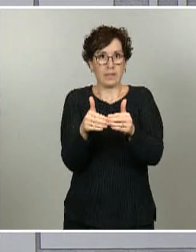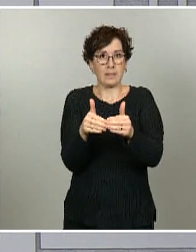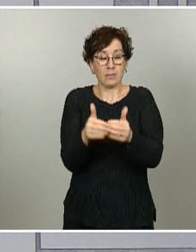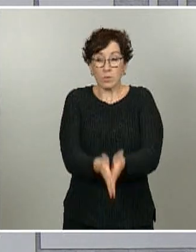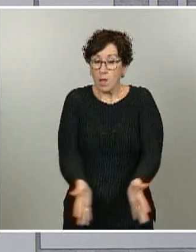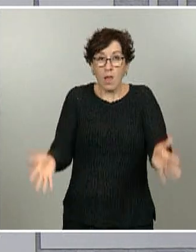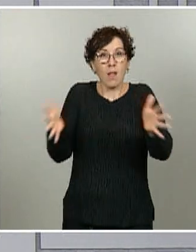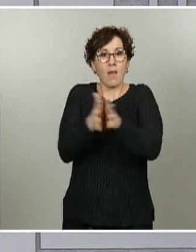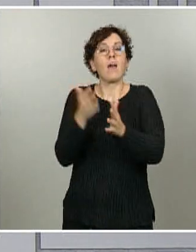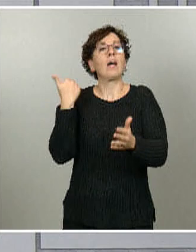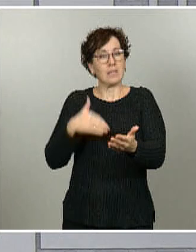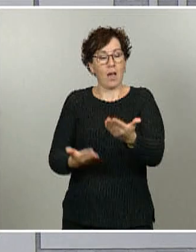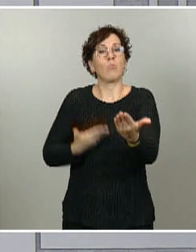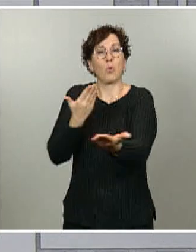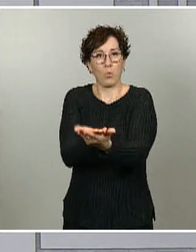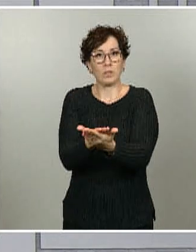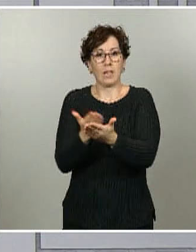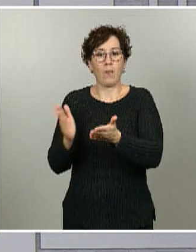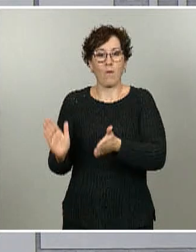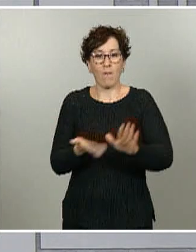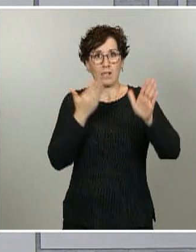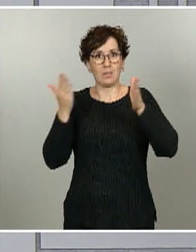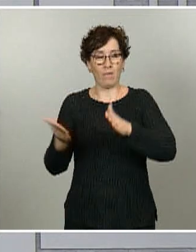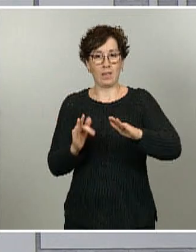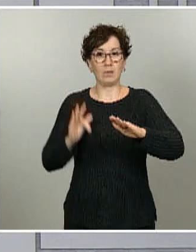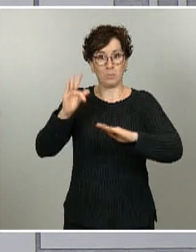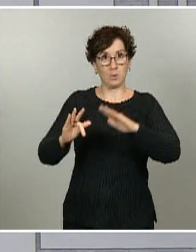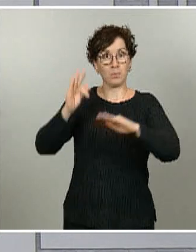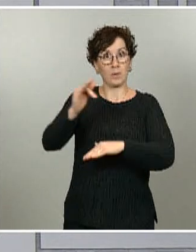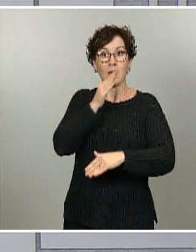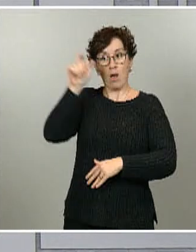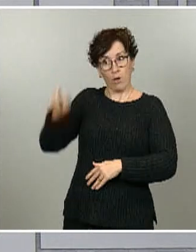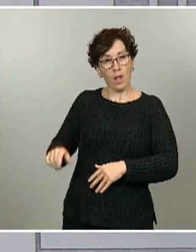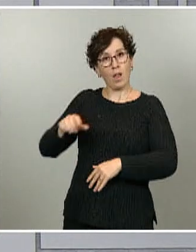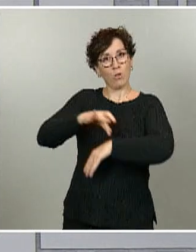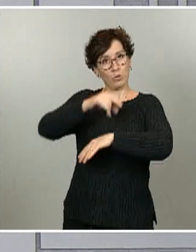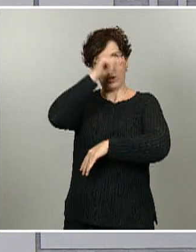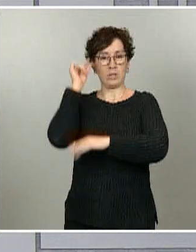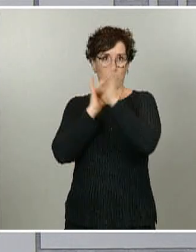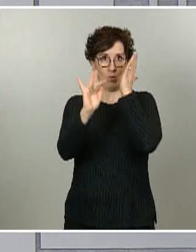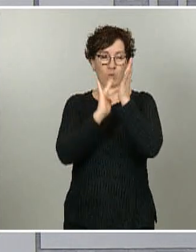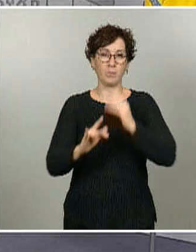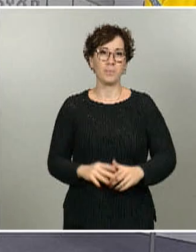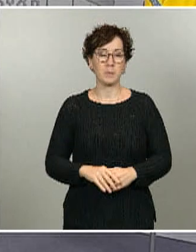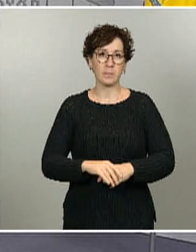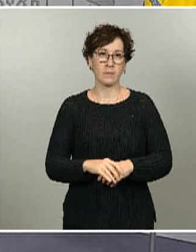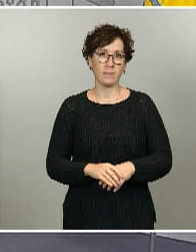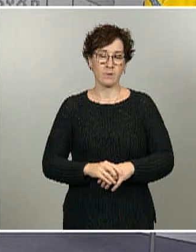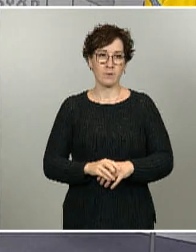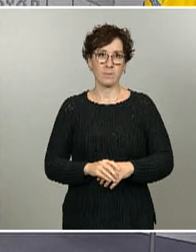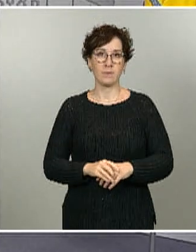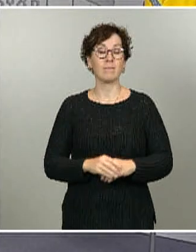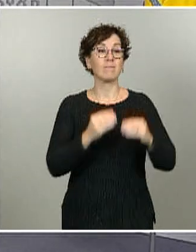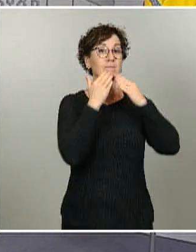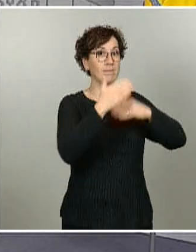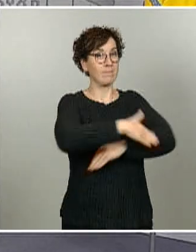de progresión de fases que el doctor Simón les va a pasar a comentar a continuación. Muchas gracias, ministro. Buenas tardes